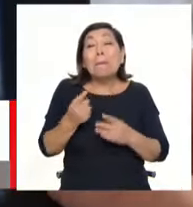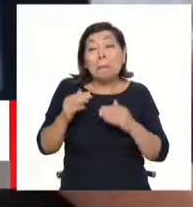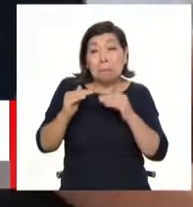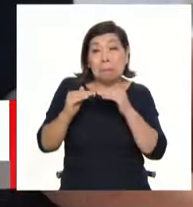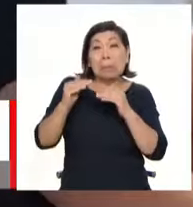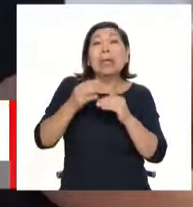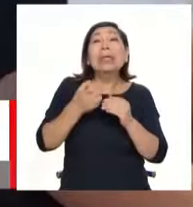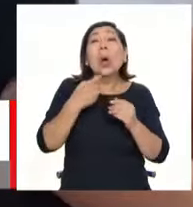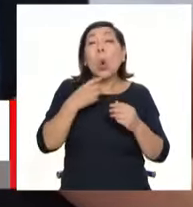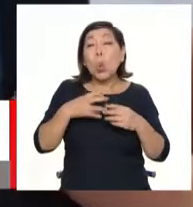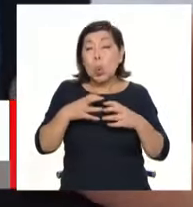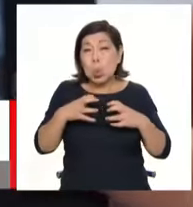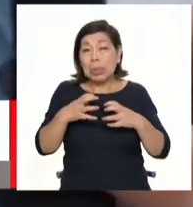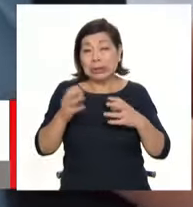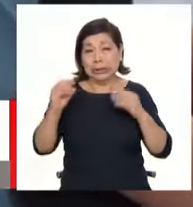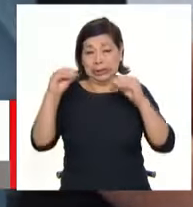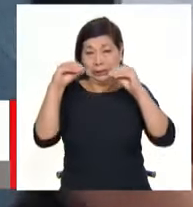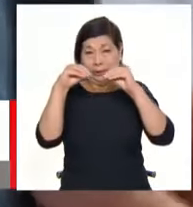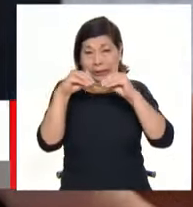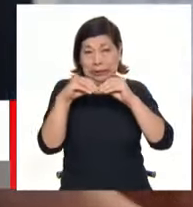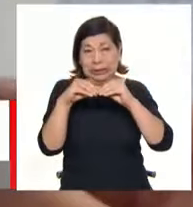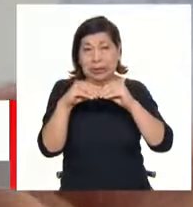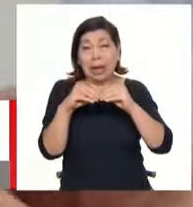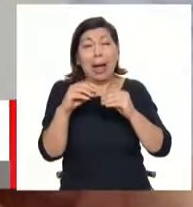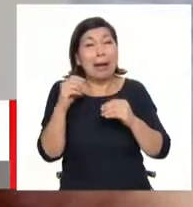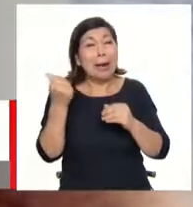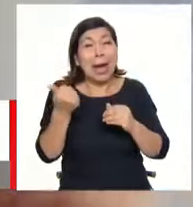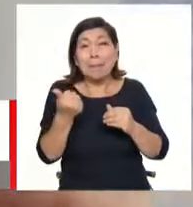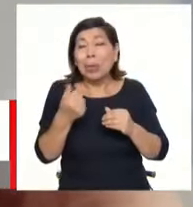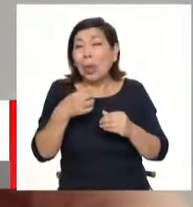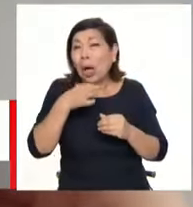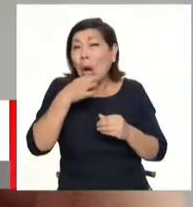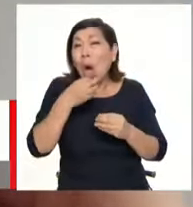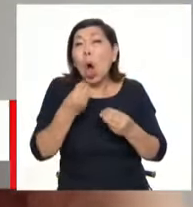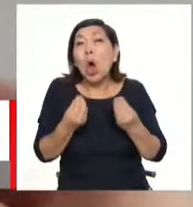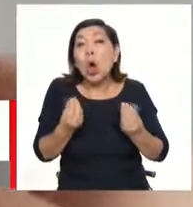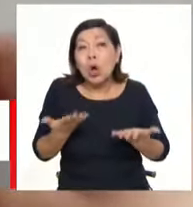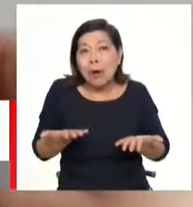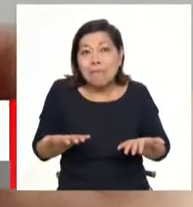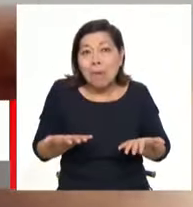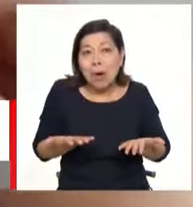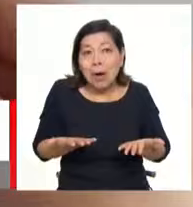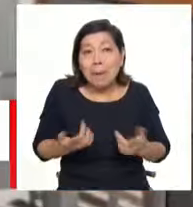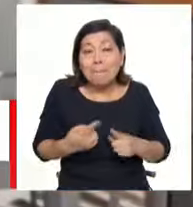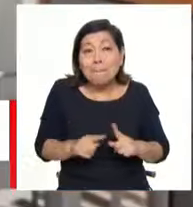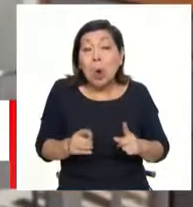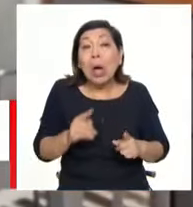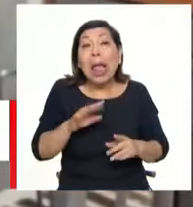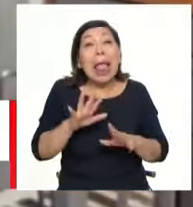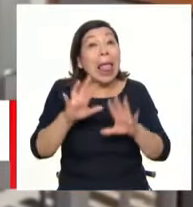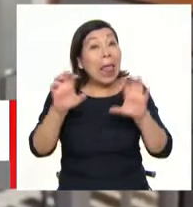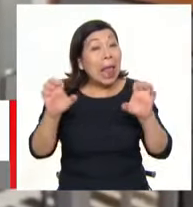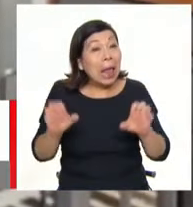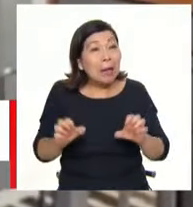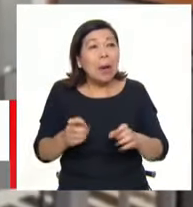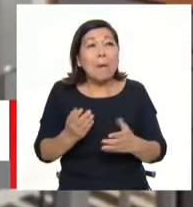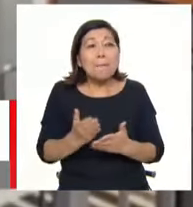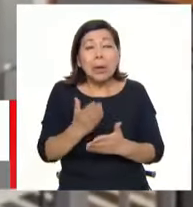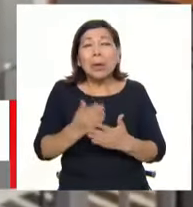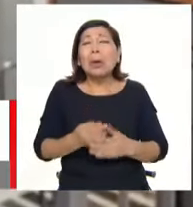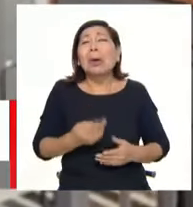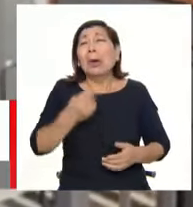encima de la clavícula, lo que requería su inmediata extracción. La atendimos por emergencia, vino con